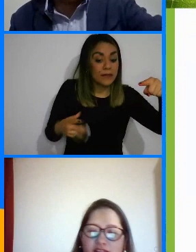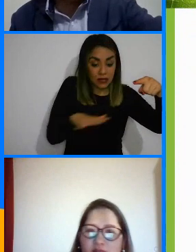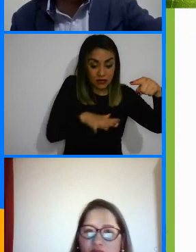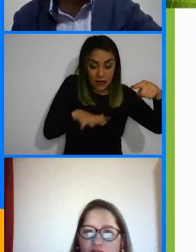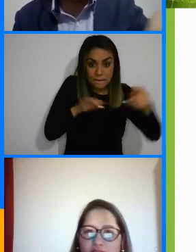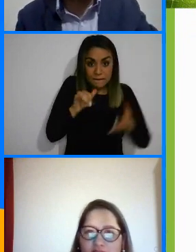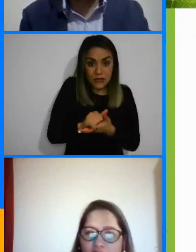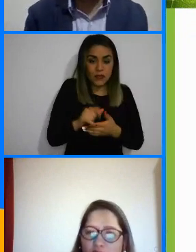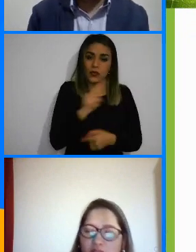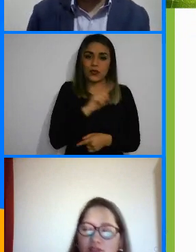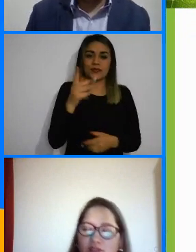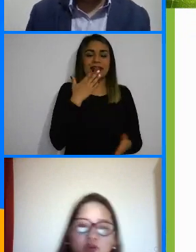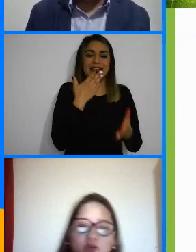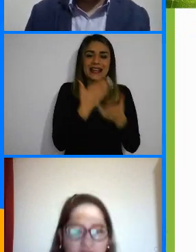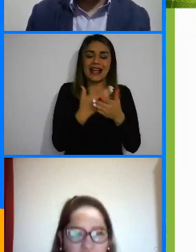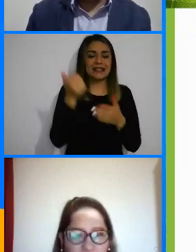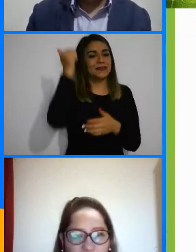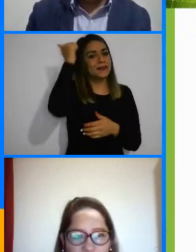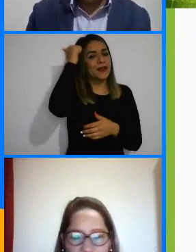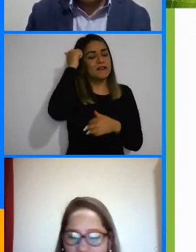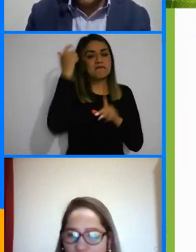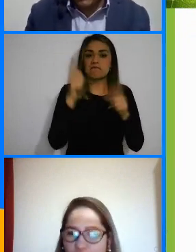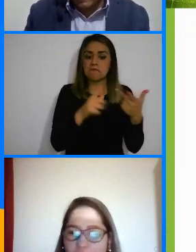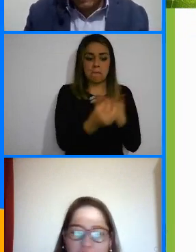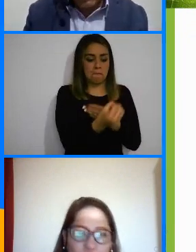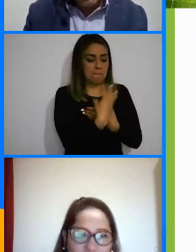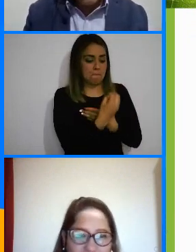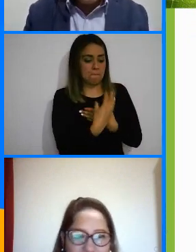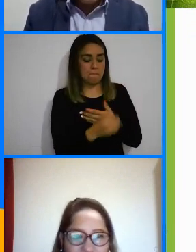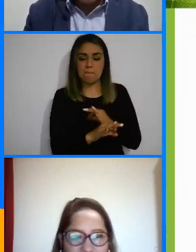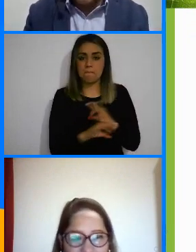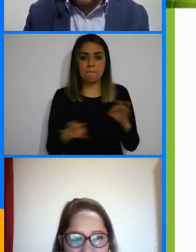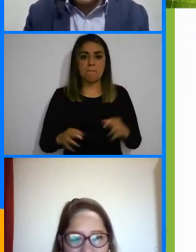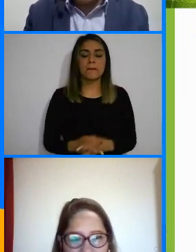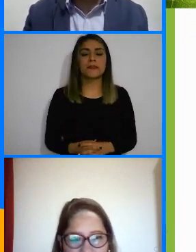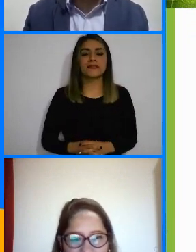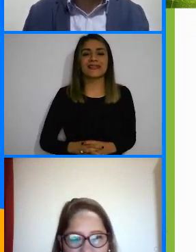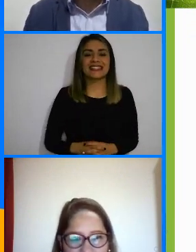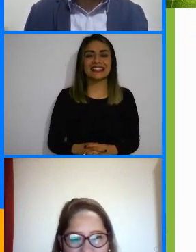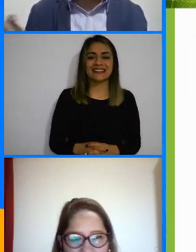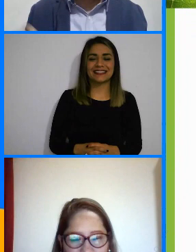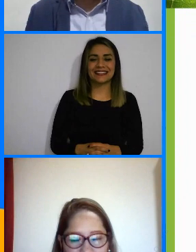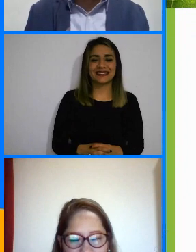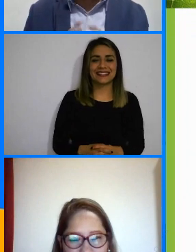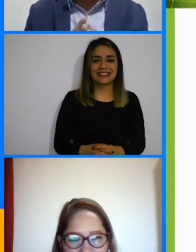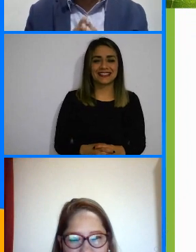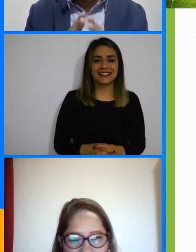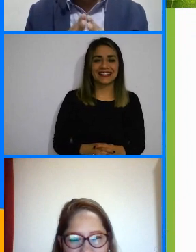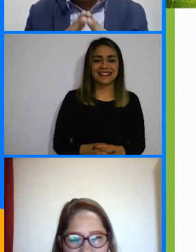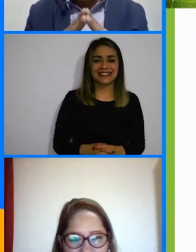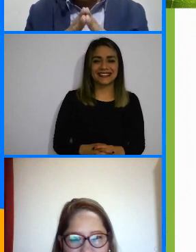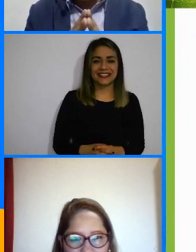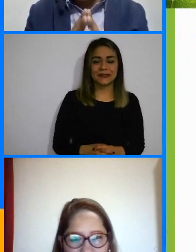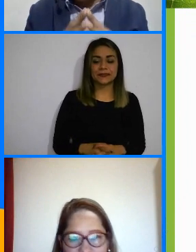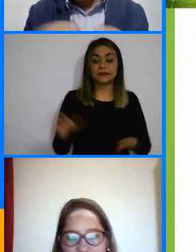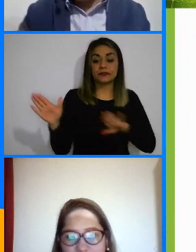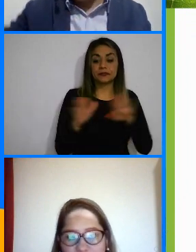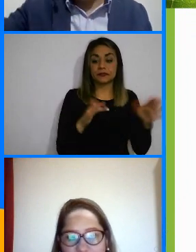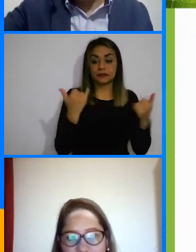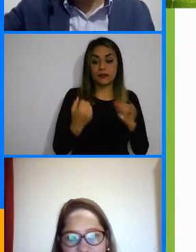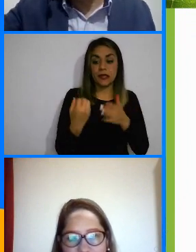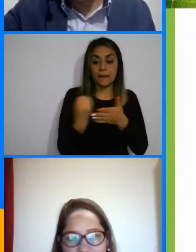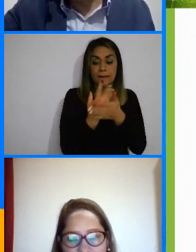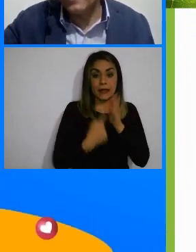Gracias, profe. Hasta el momento no tenemos ninguna pregunta más. Ok. En esta presentación